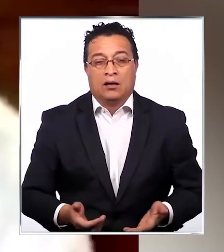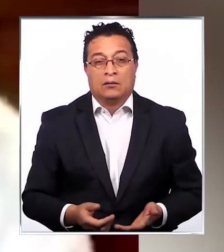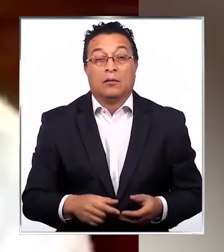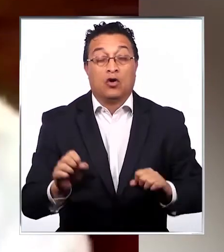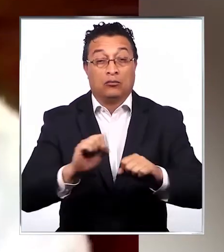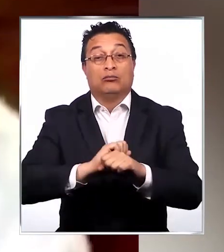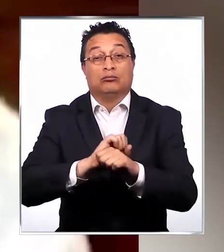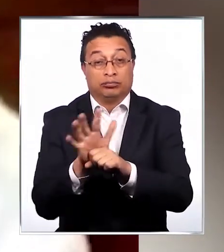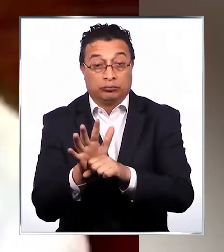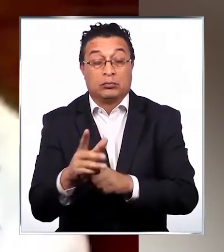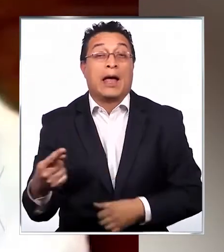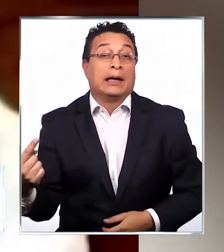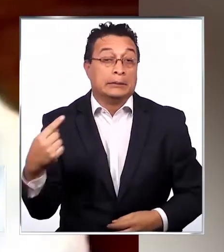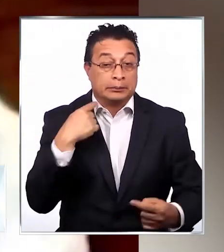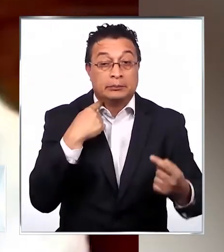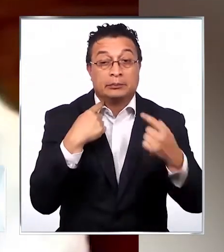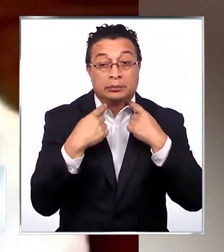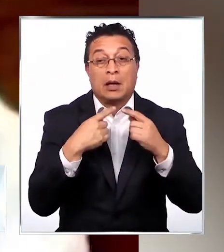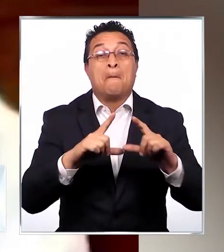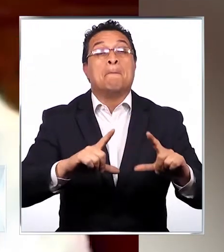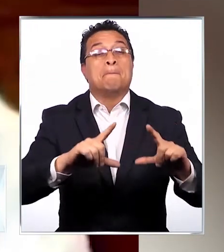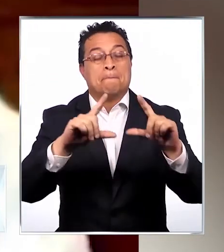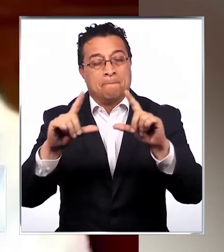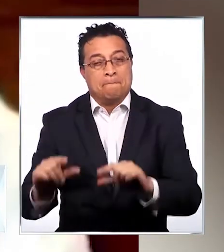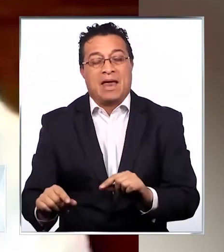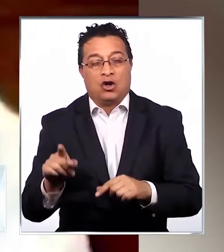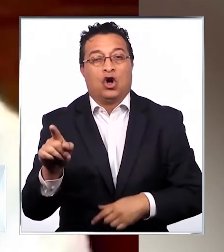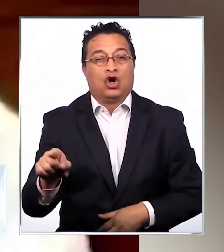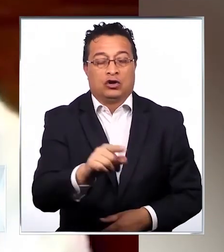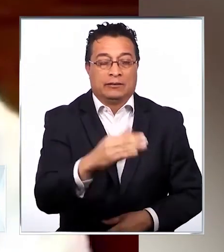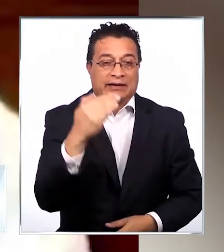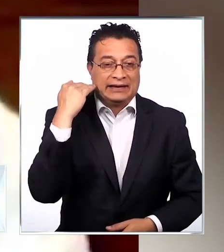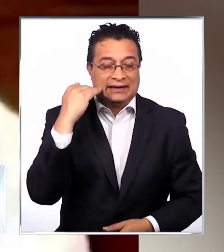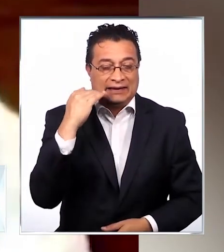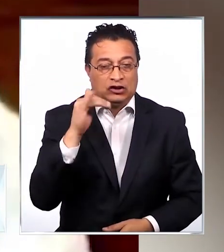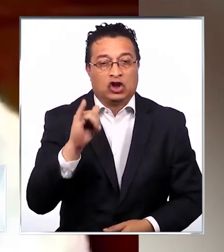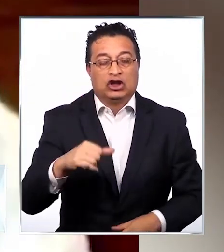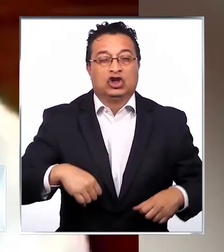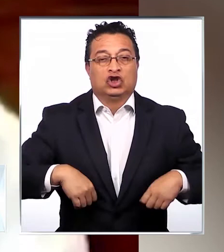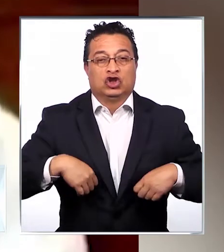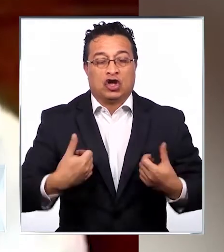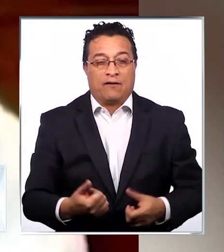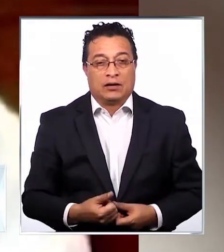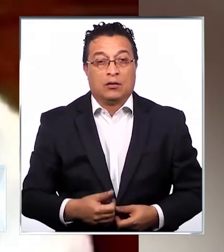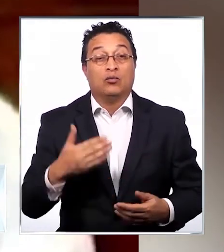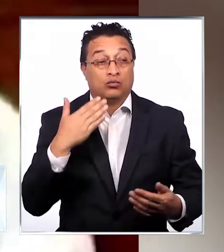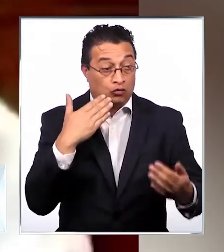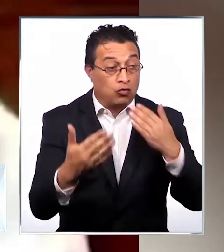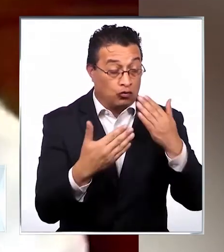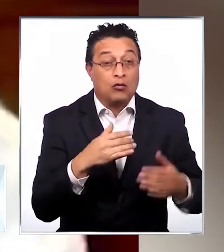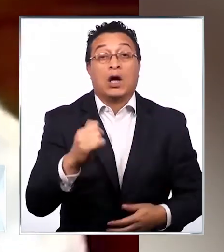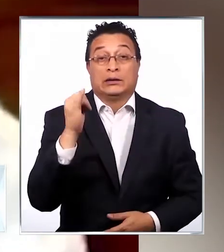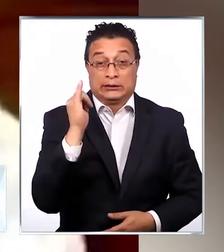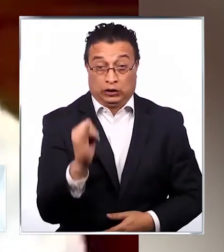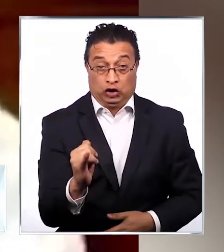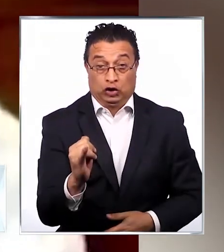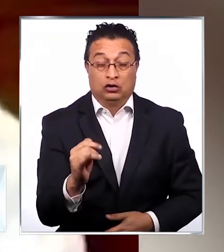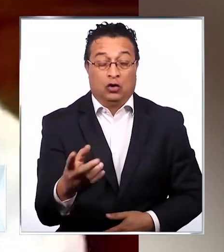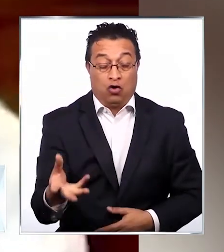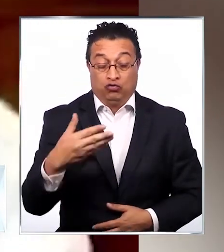coronavirus afecta en mucho menor medida a los niños y jóvenes. se contagian, es